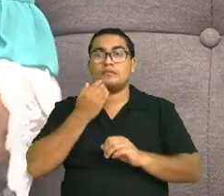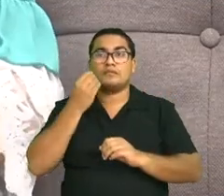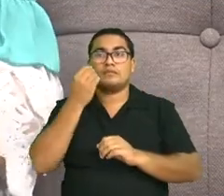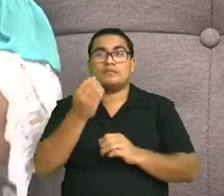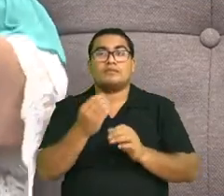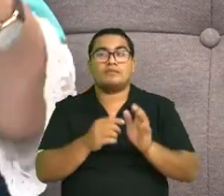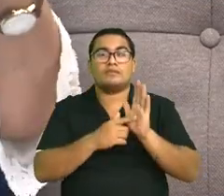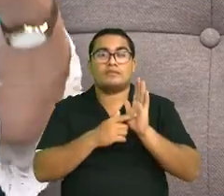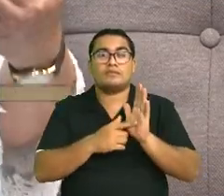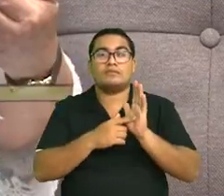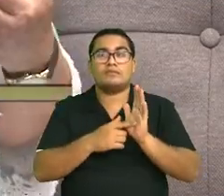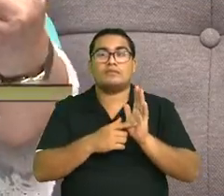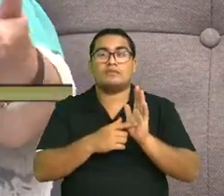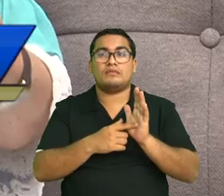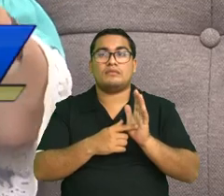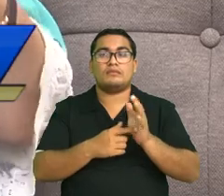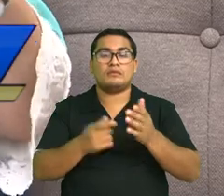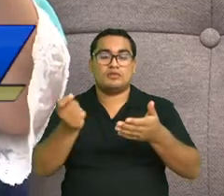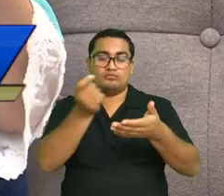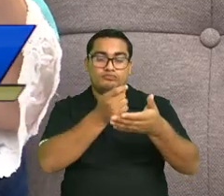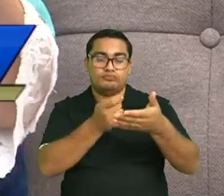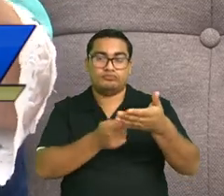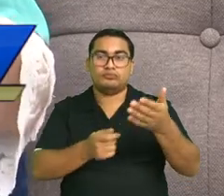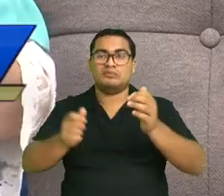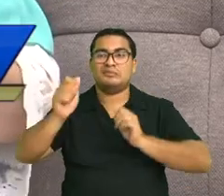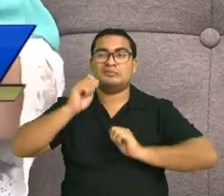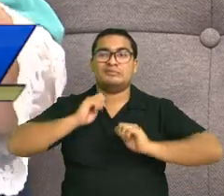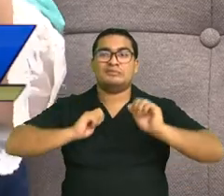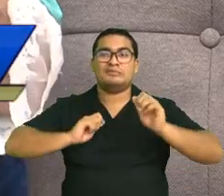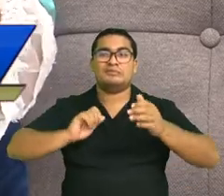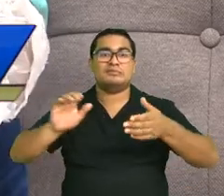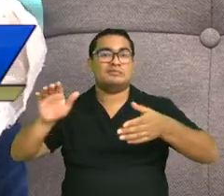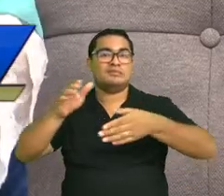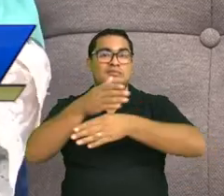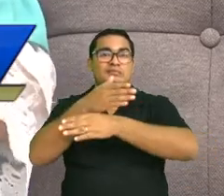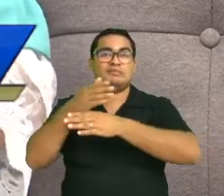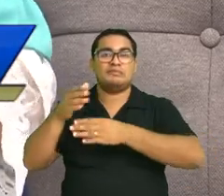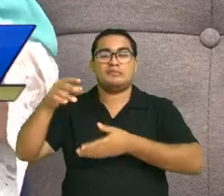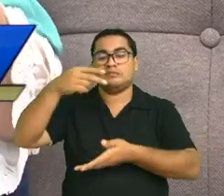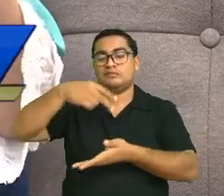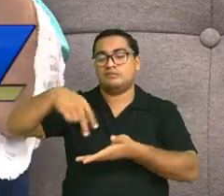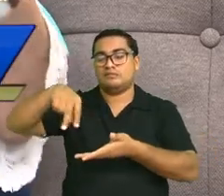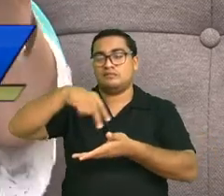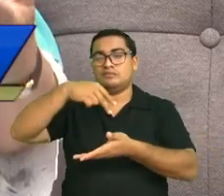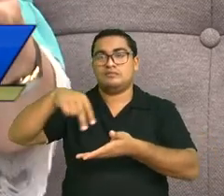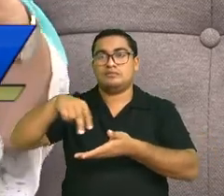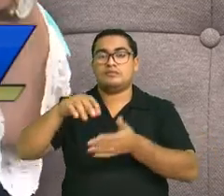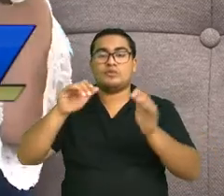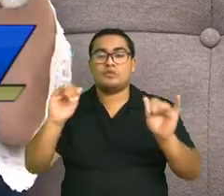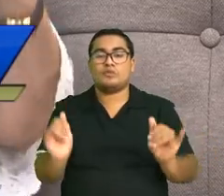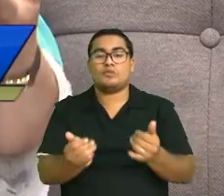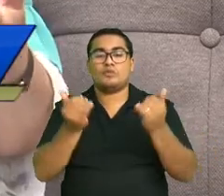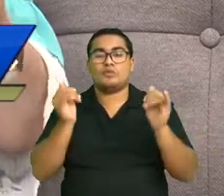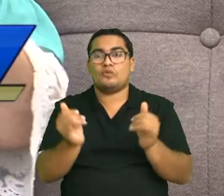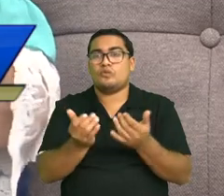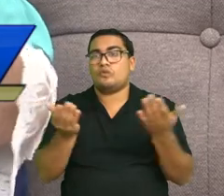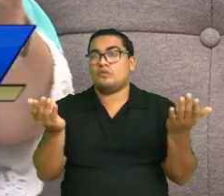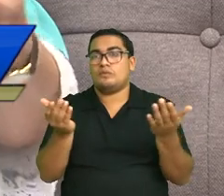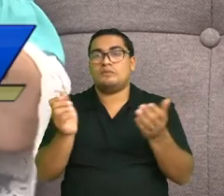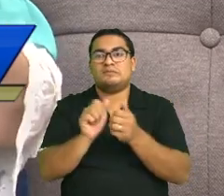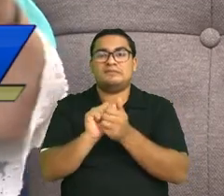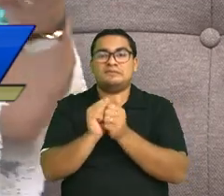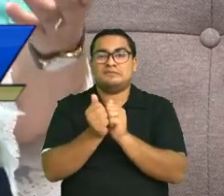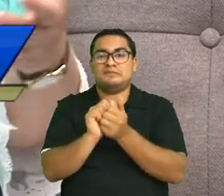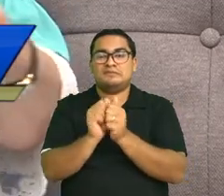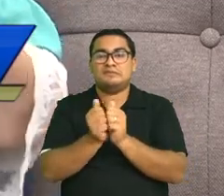por ejemplo, el arte, la pintura, la danza, el juego, el deporte. Nosotros